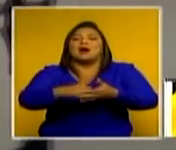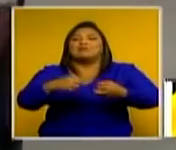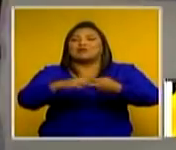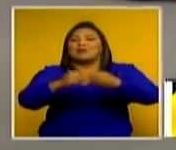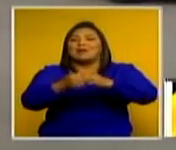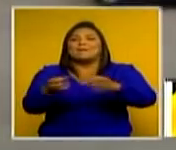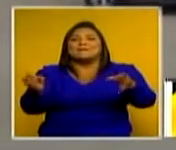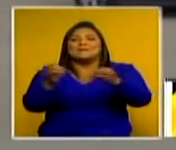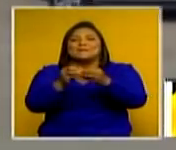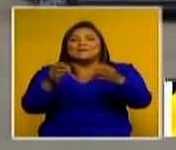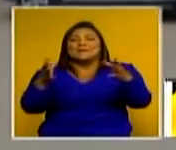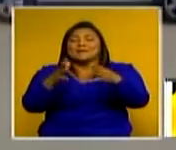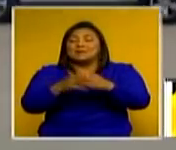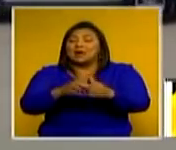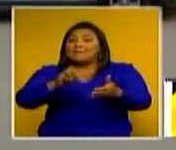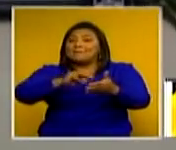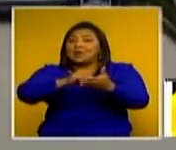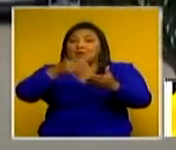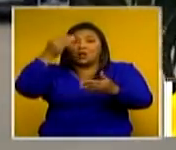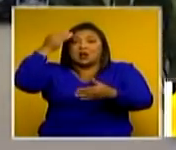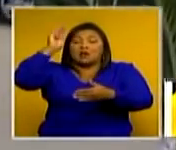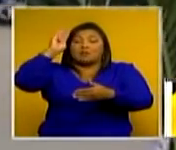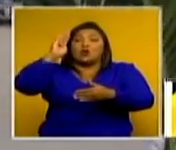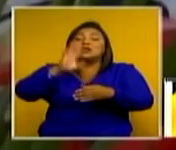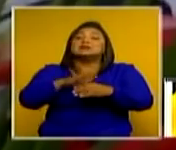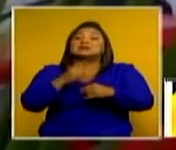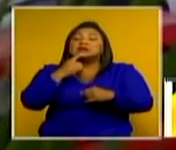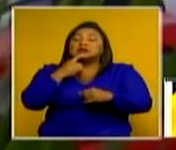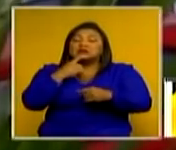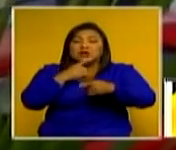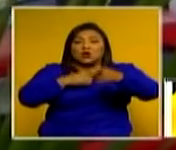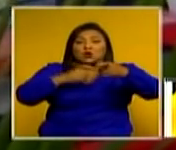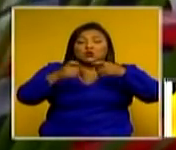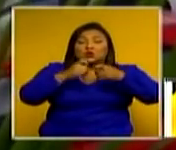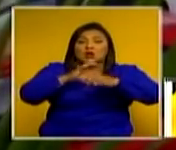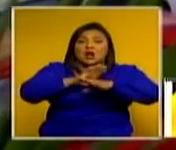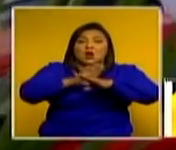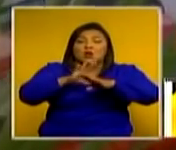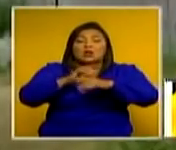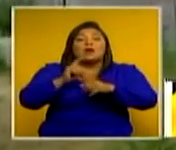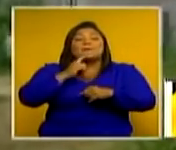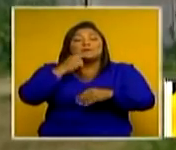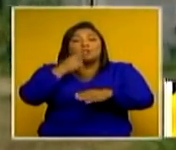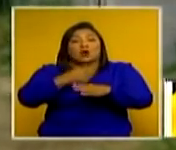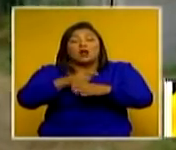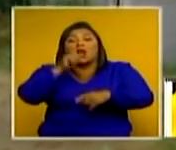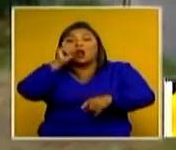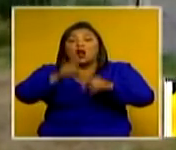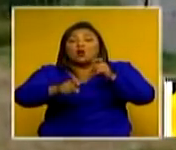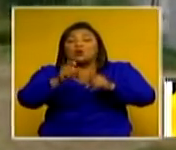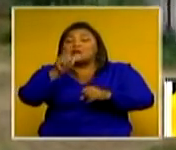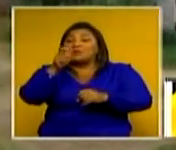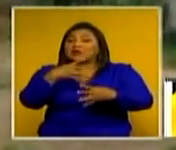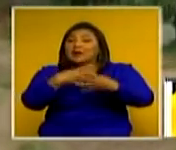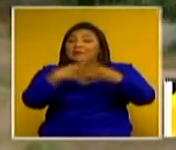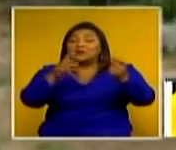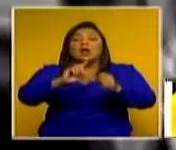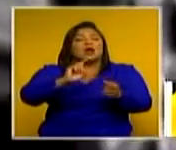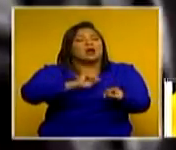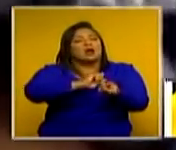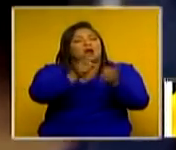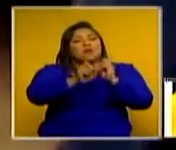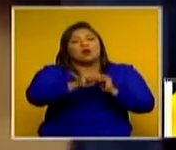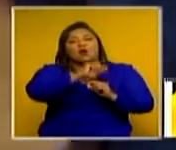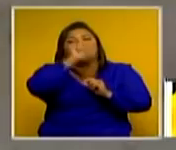miembros de la policía y agentes penitenciarios controlaron la situación por ende varios reos fueron trasladados a otras celdas